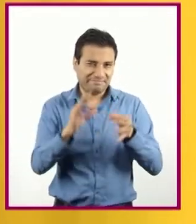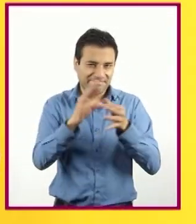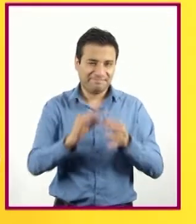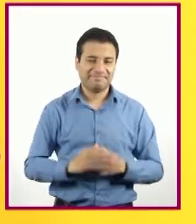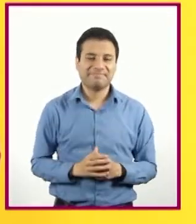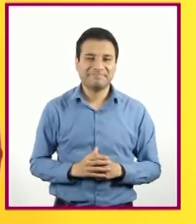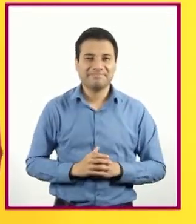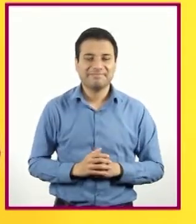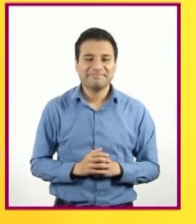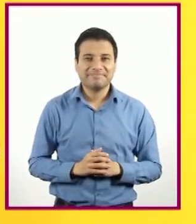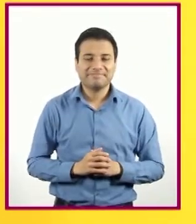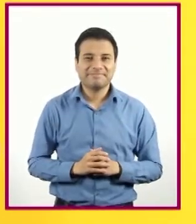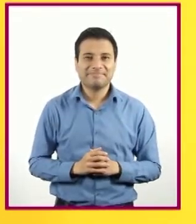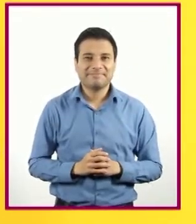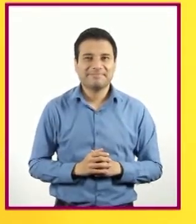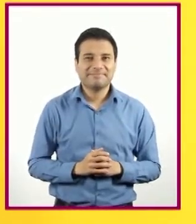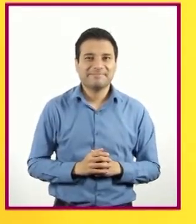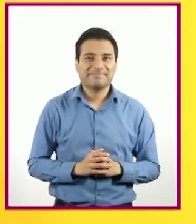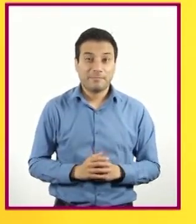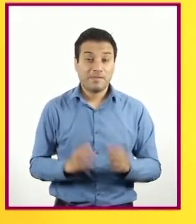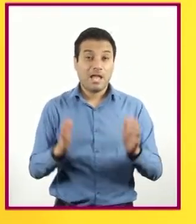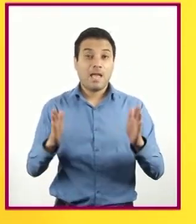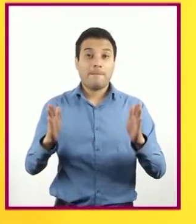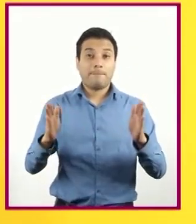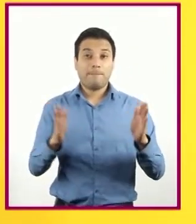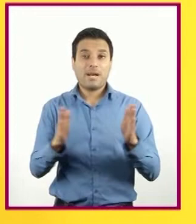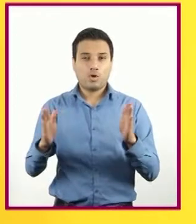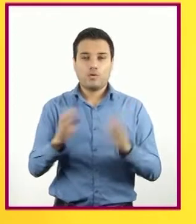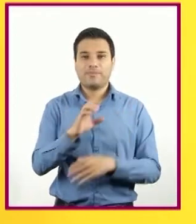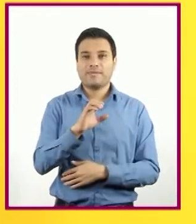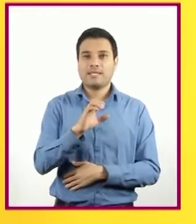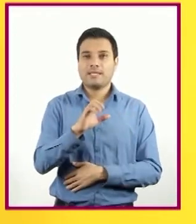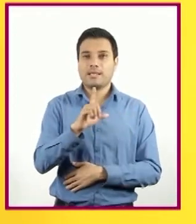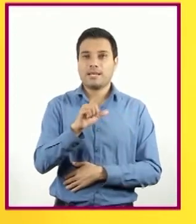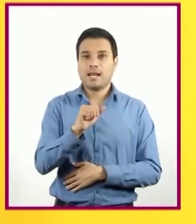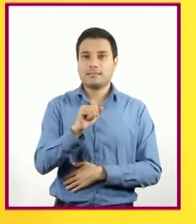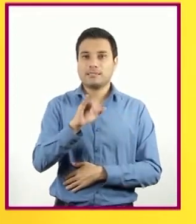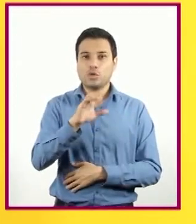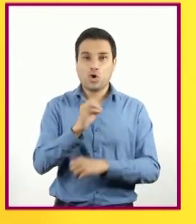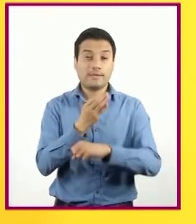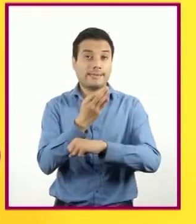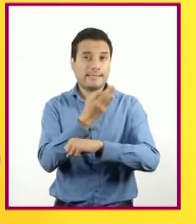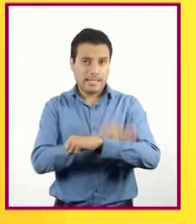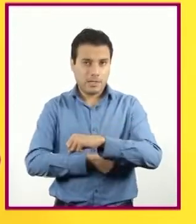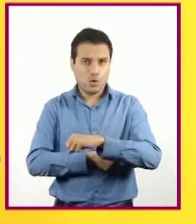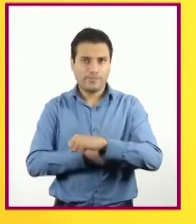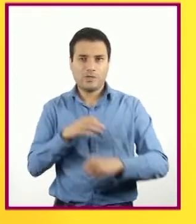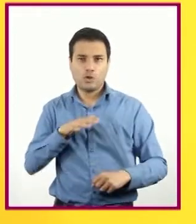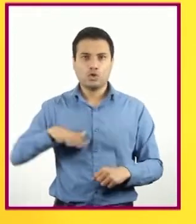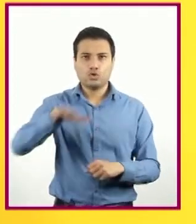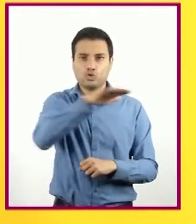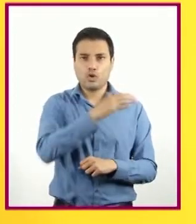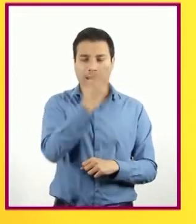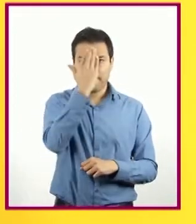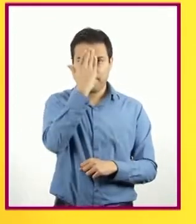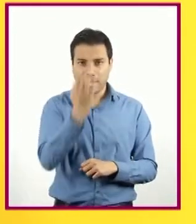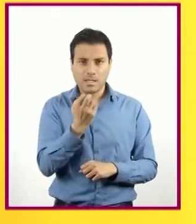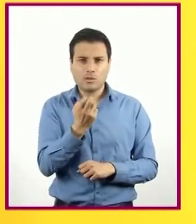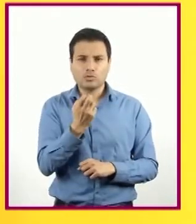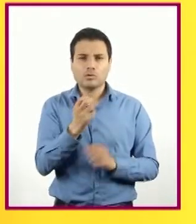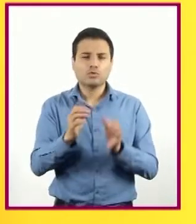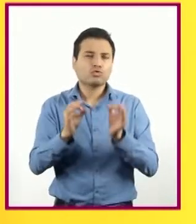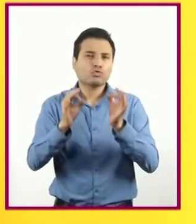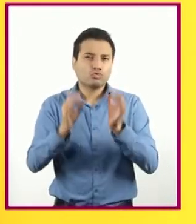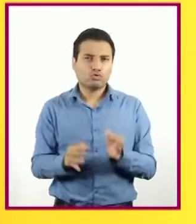época. El periodo conocido como clásico tardío para la zona maya es un periodo que comprende